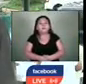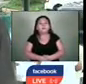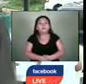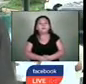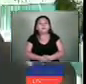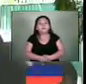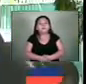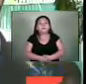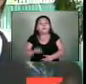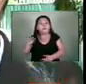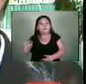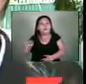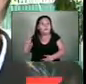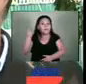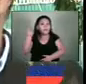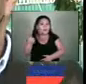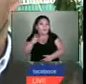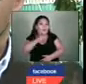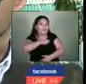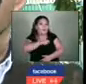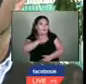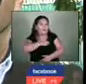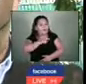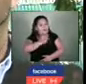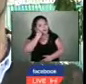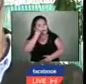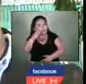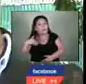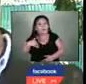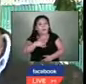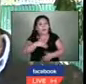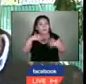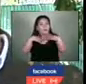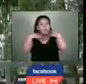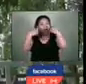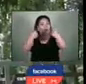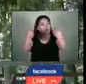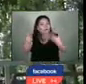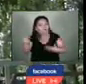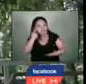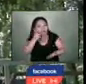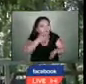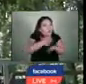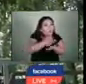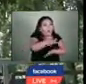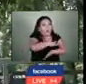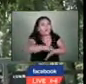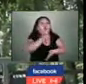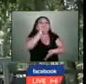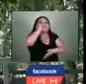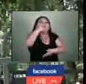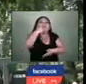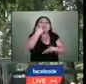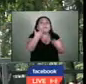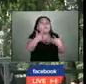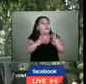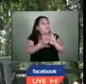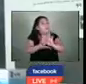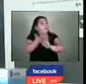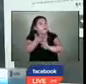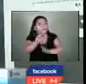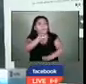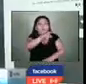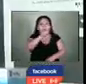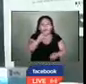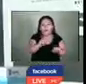Carlos Alvarenga, viceministro de Gestión y Desarrollo en Salud del Ministerio de Salud, dijo durante su visita a uno de los puntos de tamizaje comunitario que han aumentado de